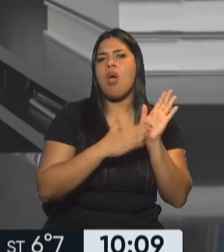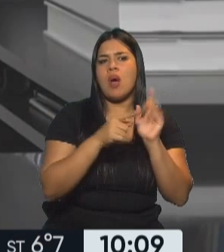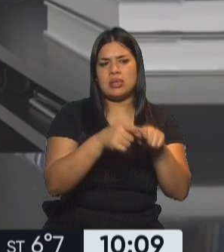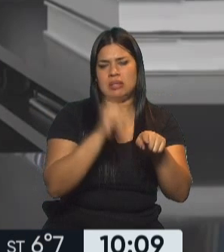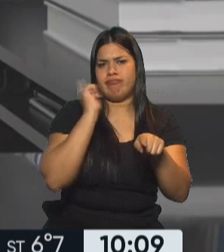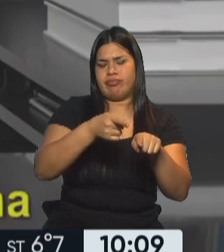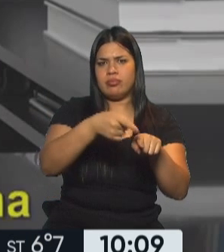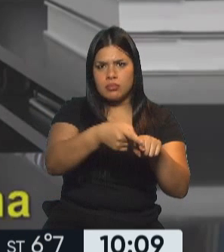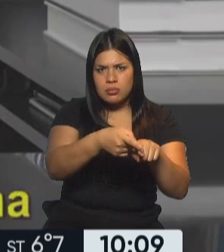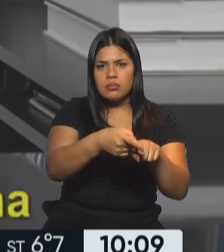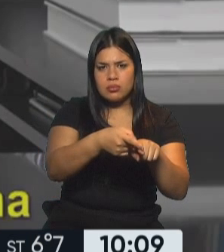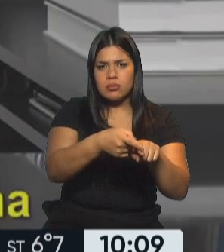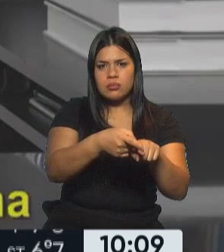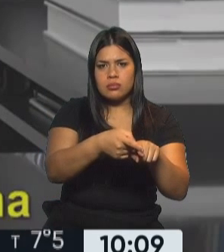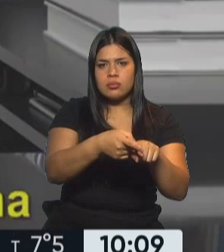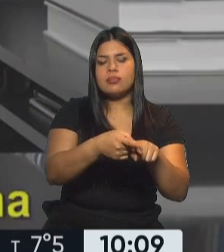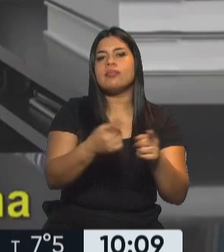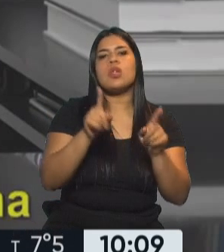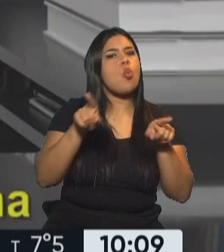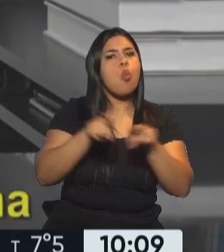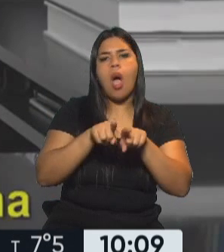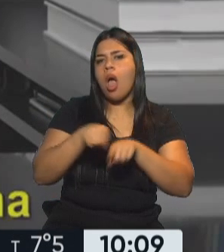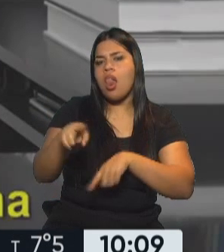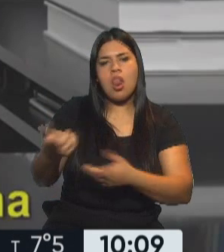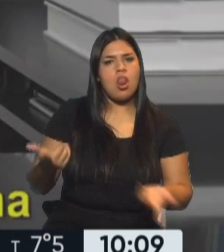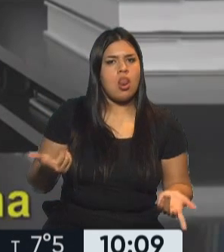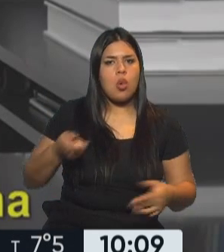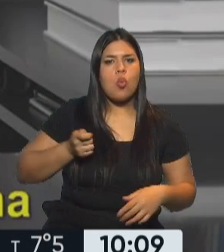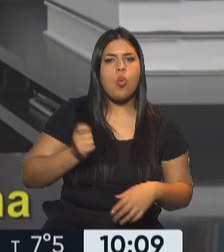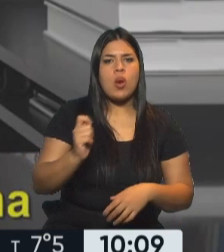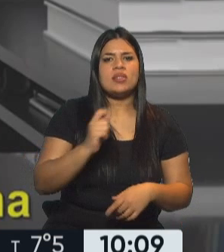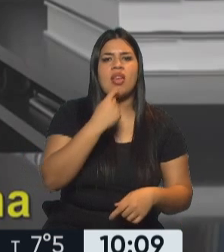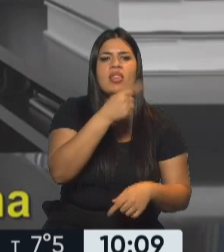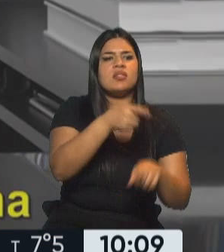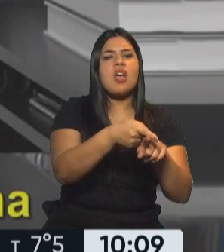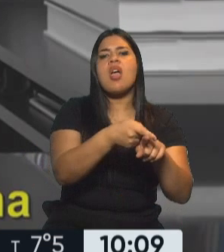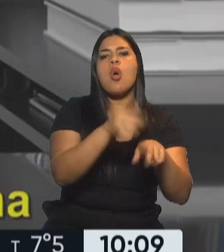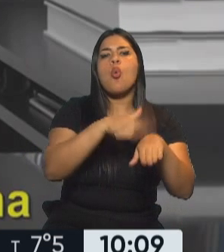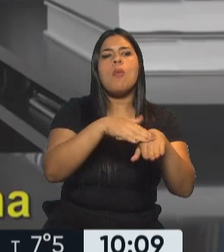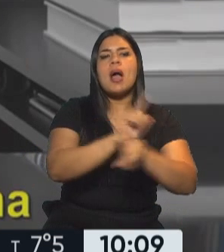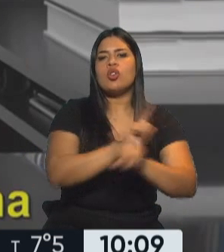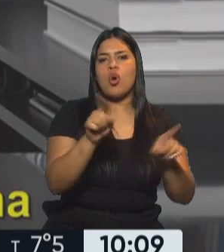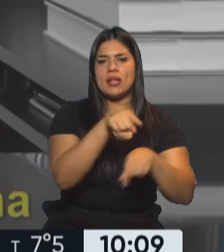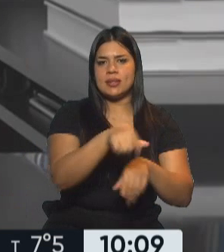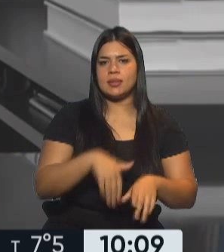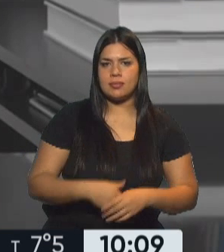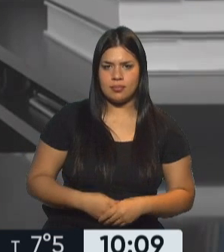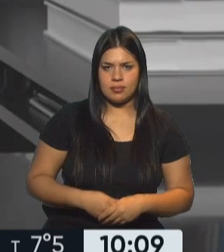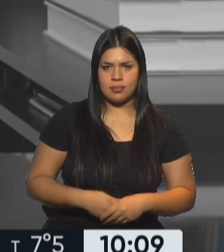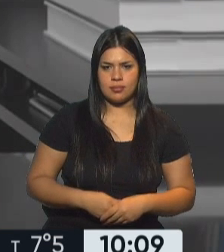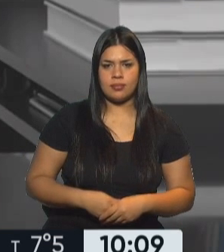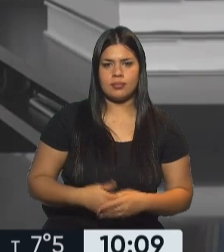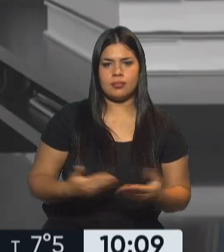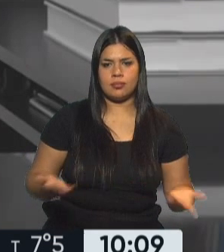suficientes, los jueces declararon inocente a una persona señalada por la propia Fiscalía